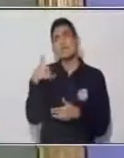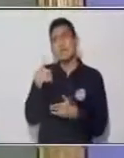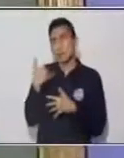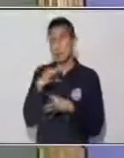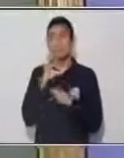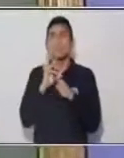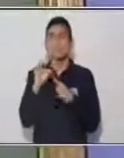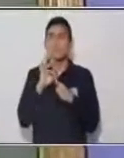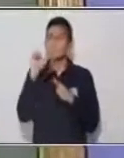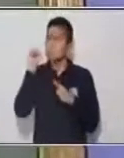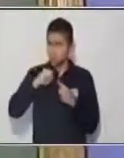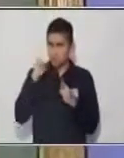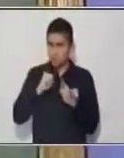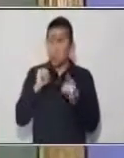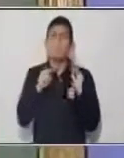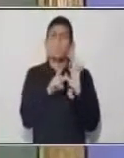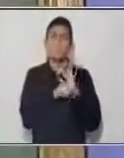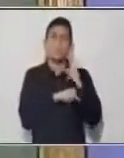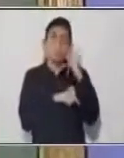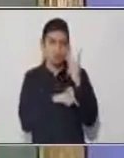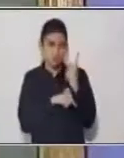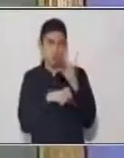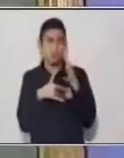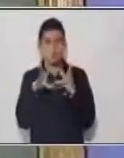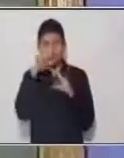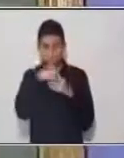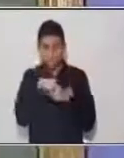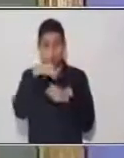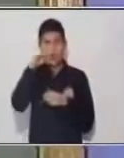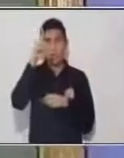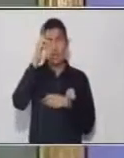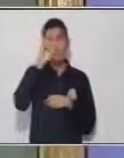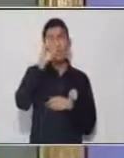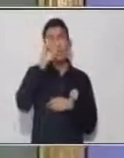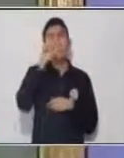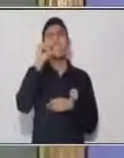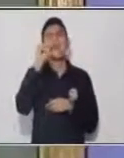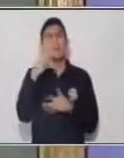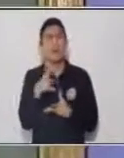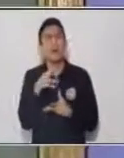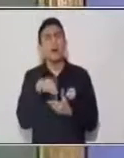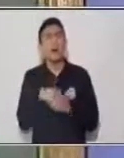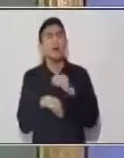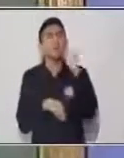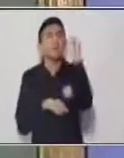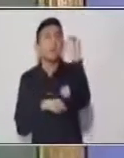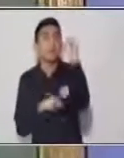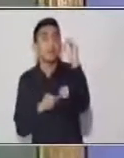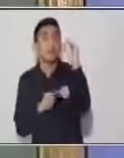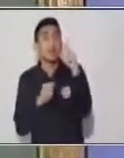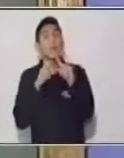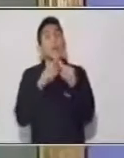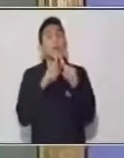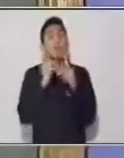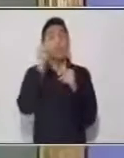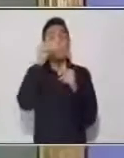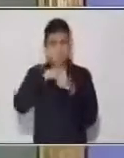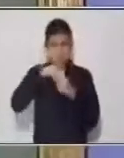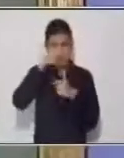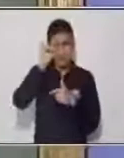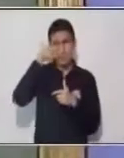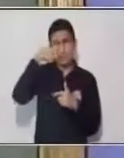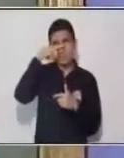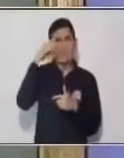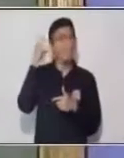función menos 2. La derivada es 0, pero la integral de